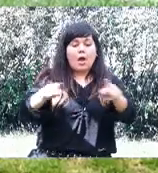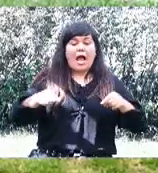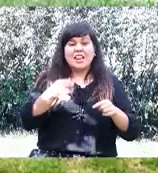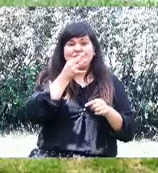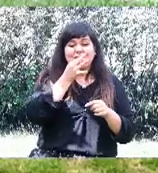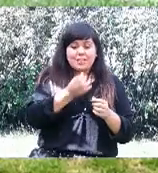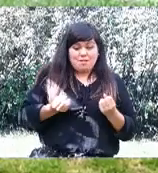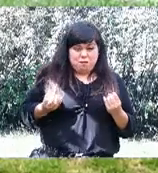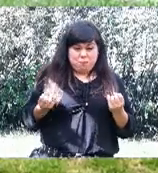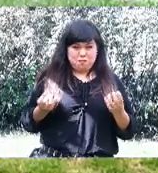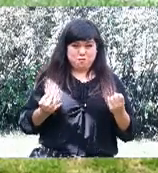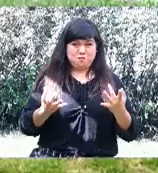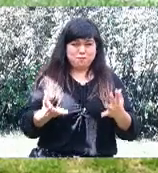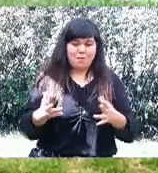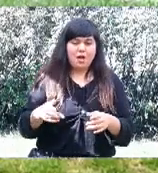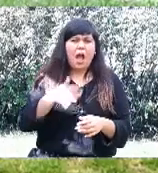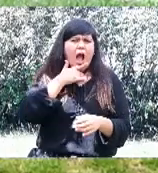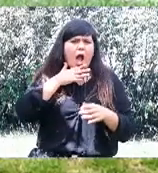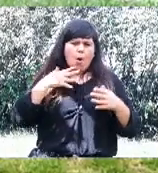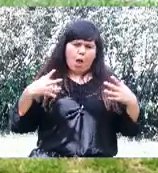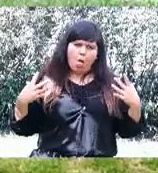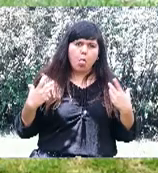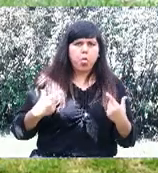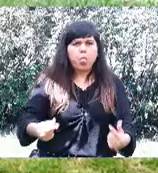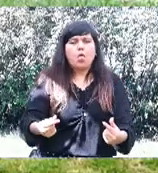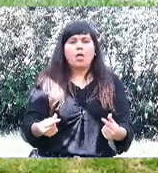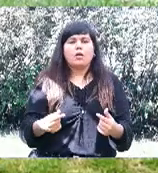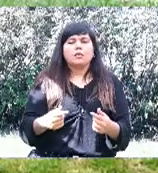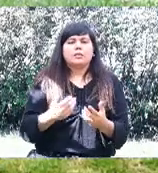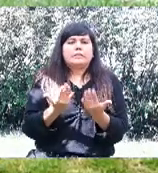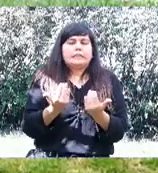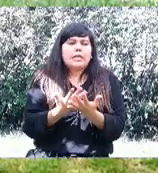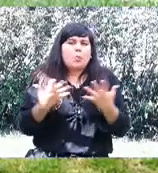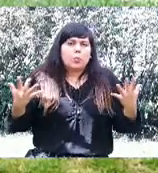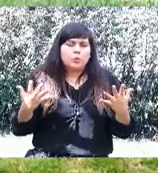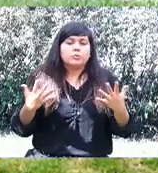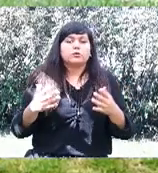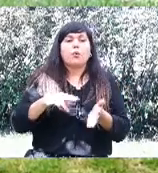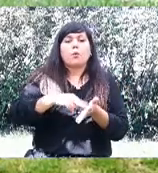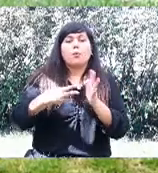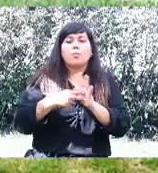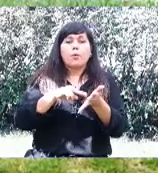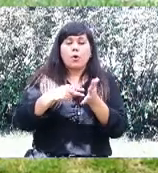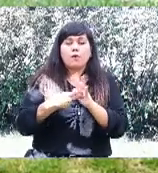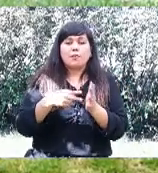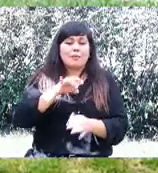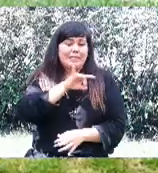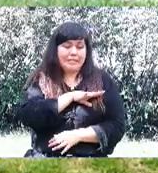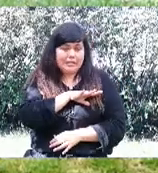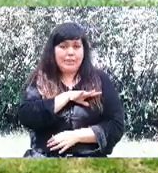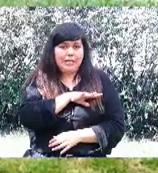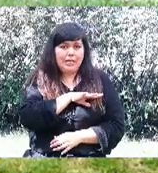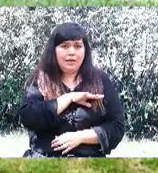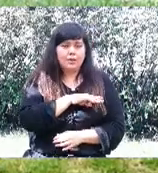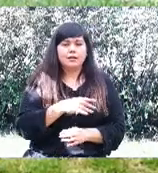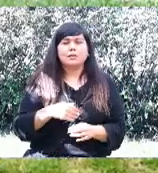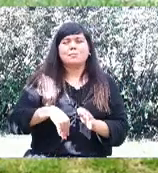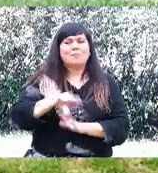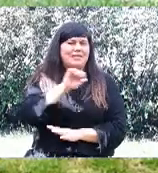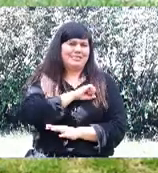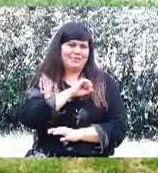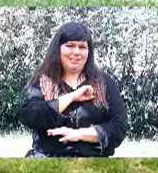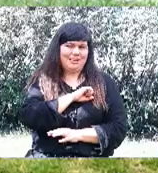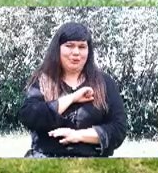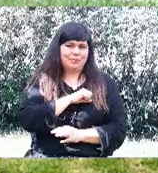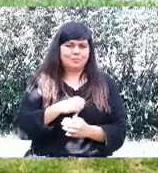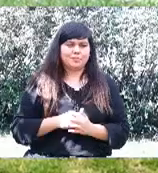intensas en su mantenimiento implican muchos recursos ya de hecho un problema que tenemos en chile y sobre todo en la región metropolitana